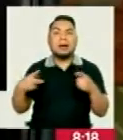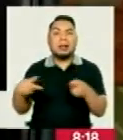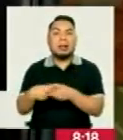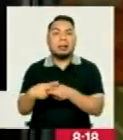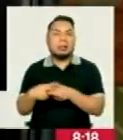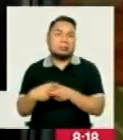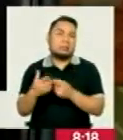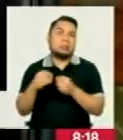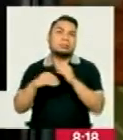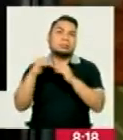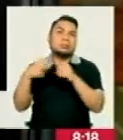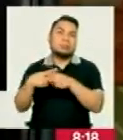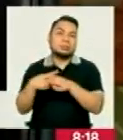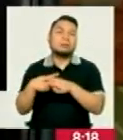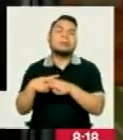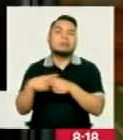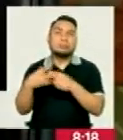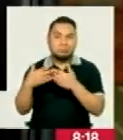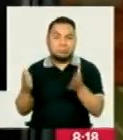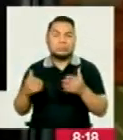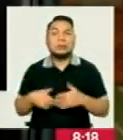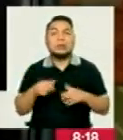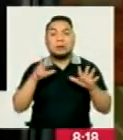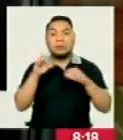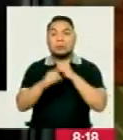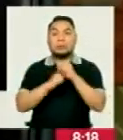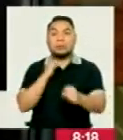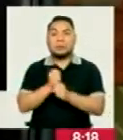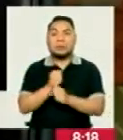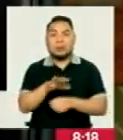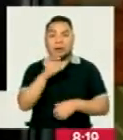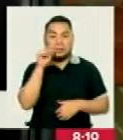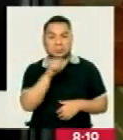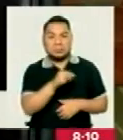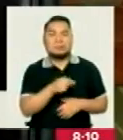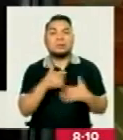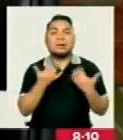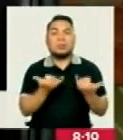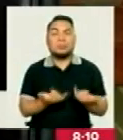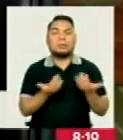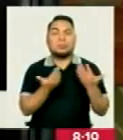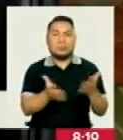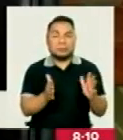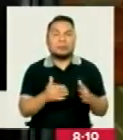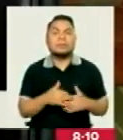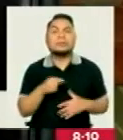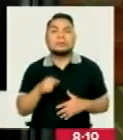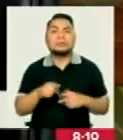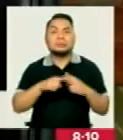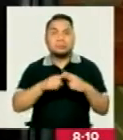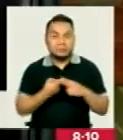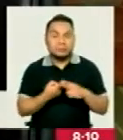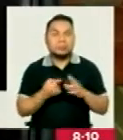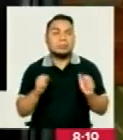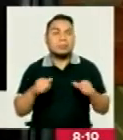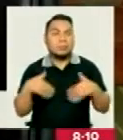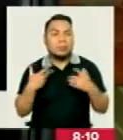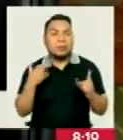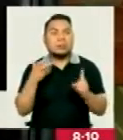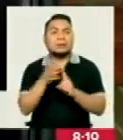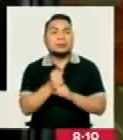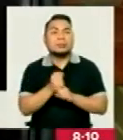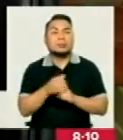más de 8 años se han encontrado en este estado y que ahora se han dado justamente inicio para poder lograr